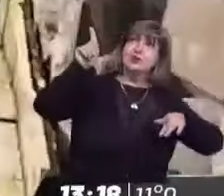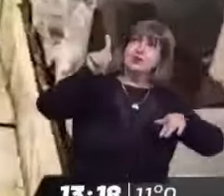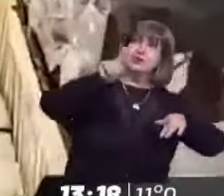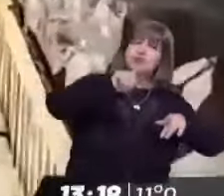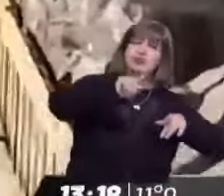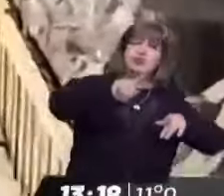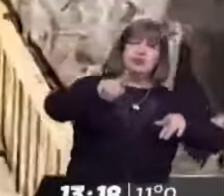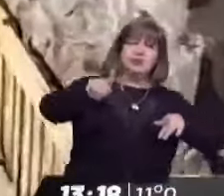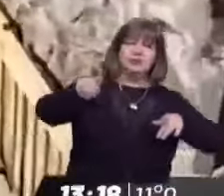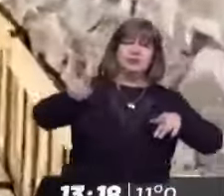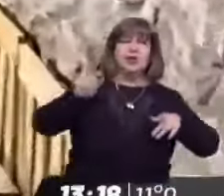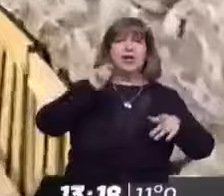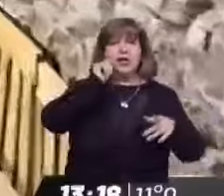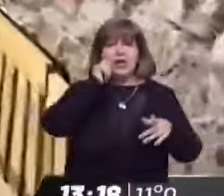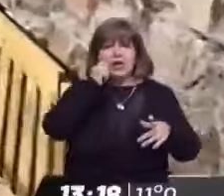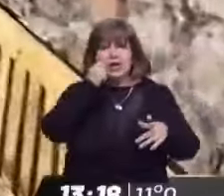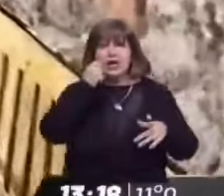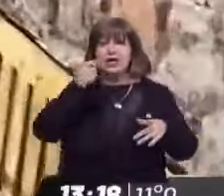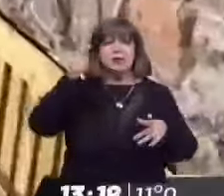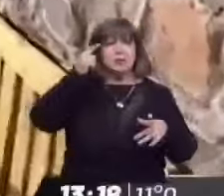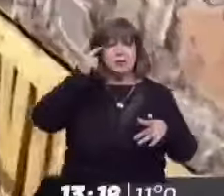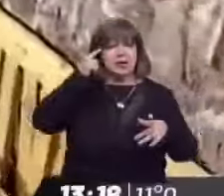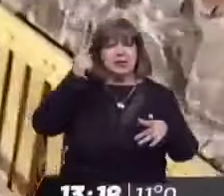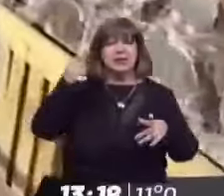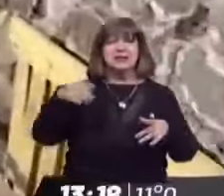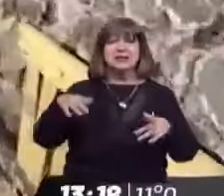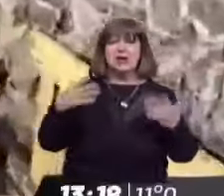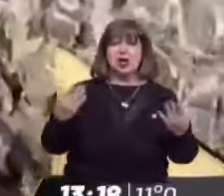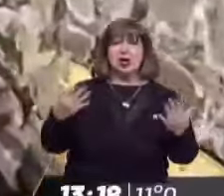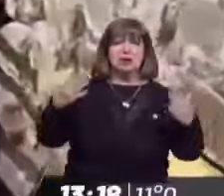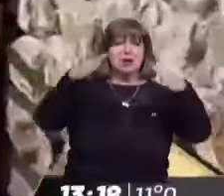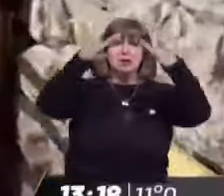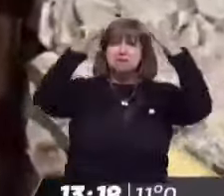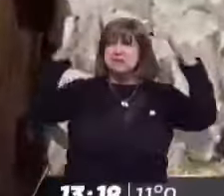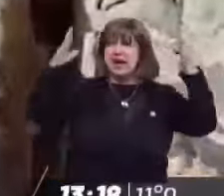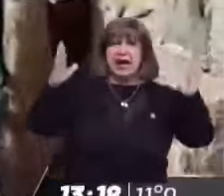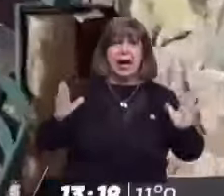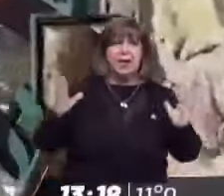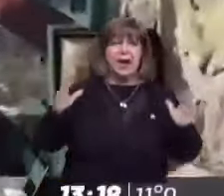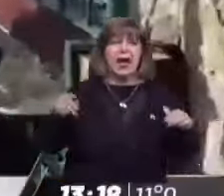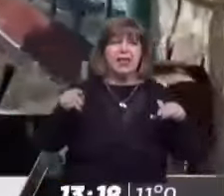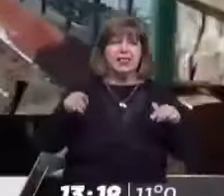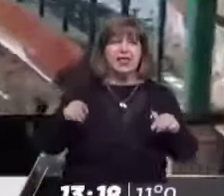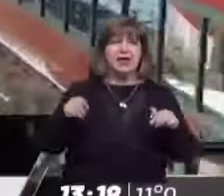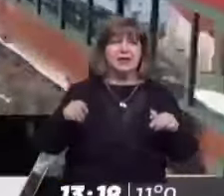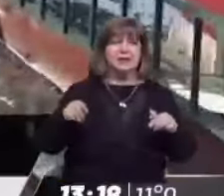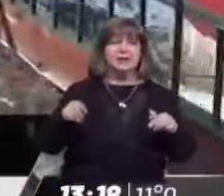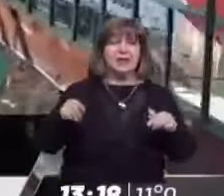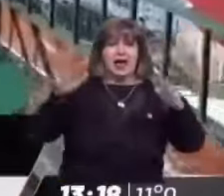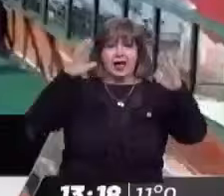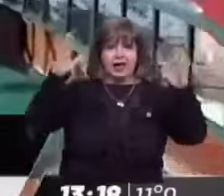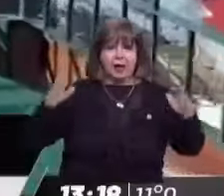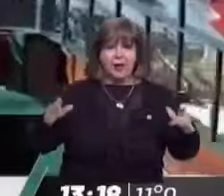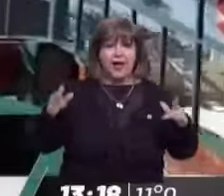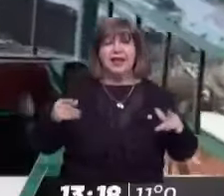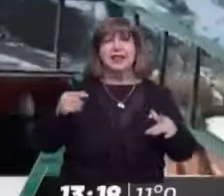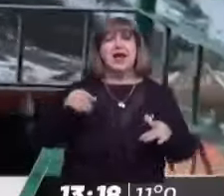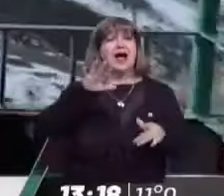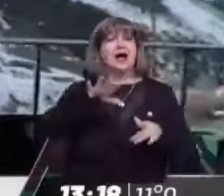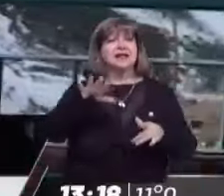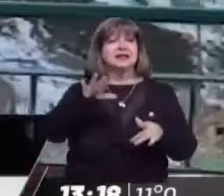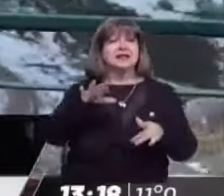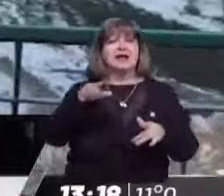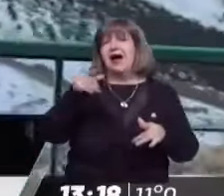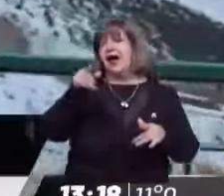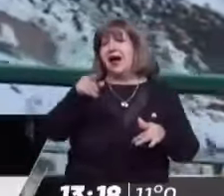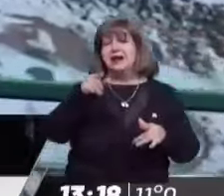tus hijos dando vueltas por acá, tu mujer, solo, tus amigos, como se te ocurra. Hay que soñar la vida para que sea cierta, decía